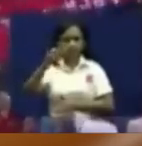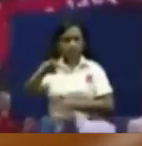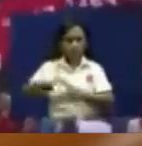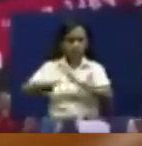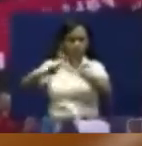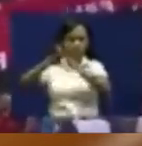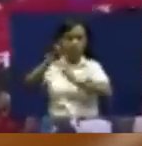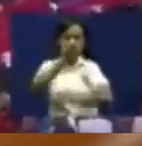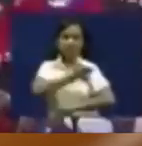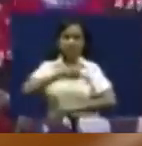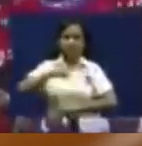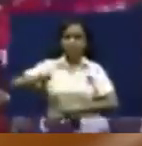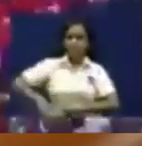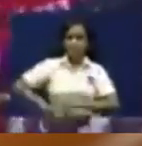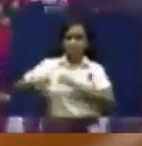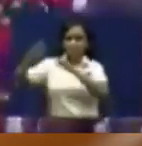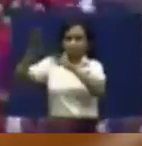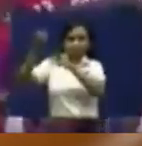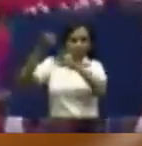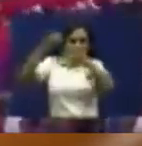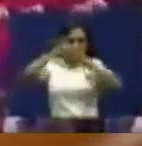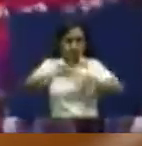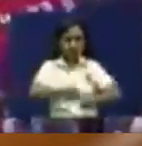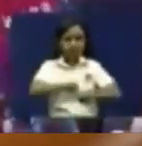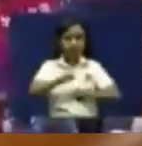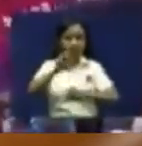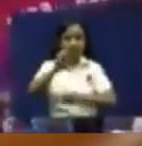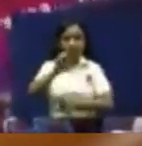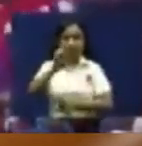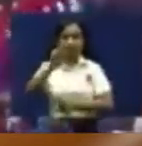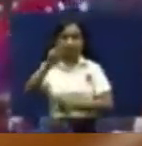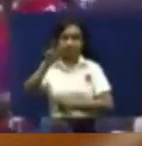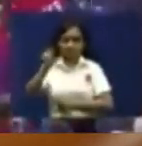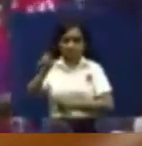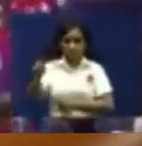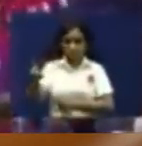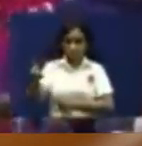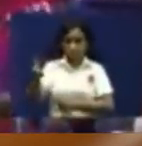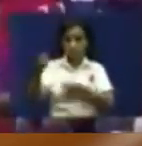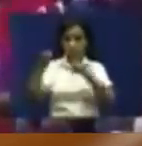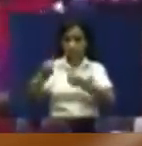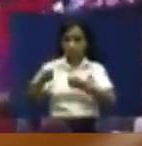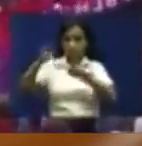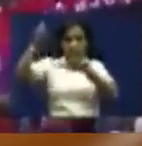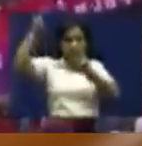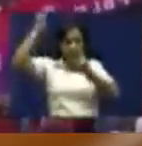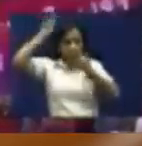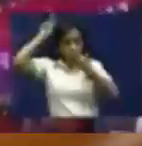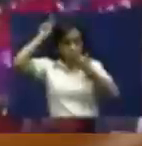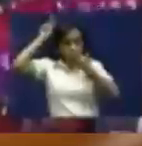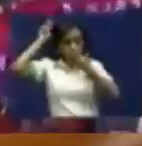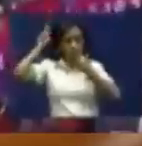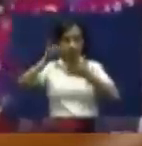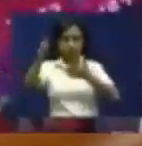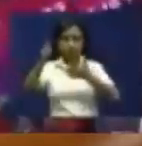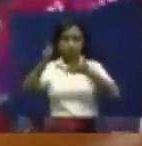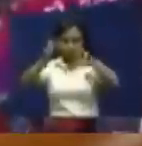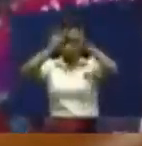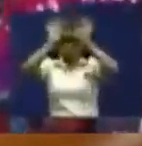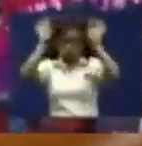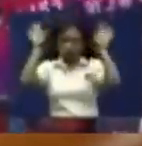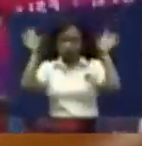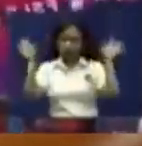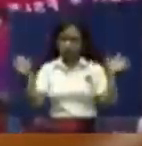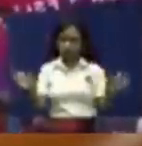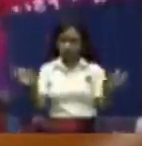entre 2017 y 2023 ha habido un cambio abrupto en la celebración del 19 de julio al punto de realizar